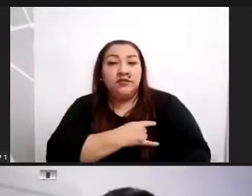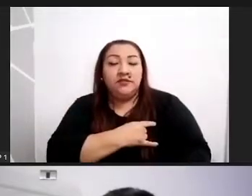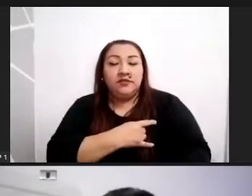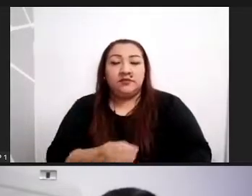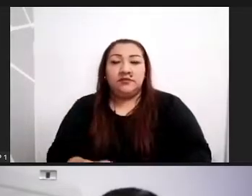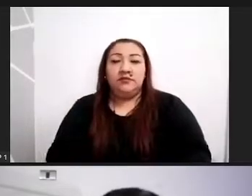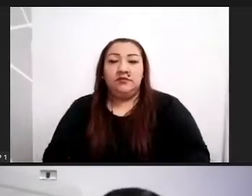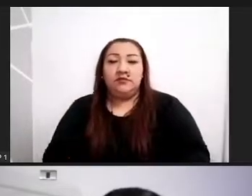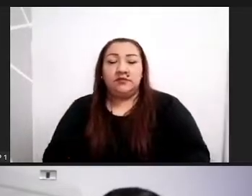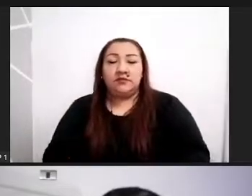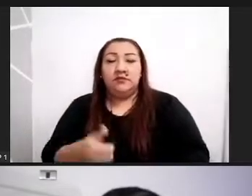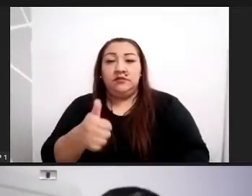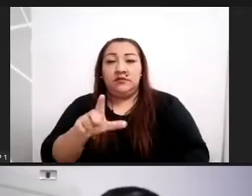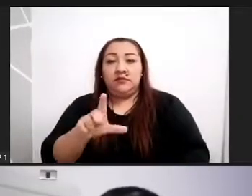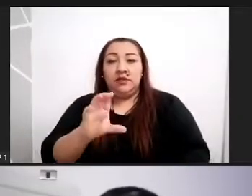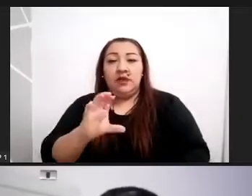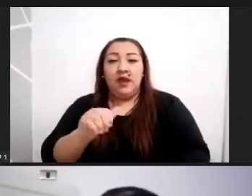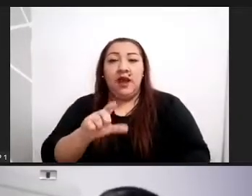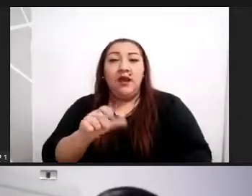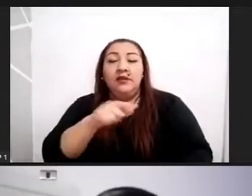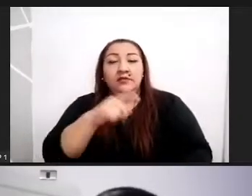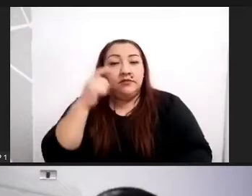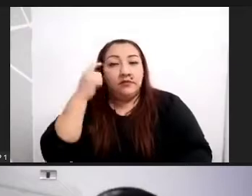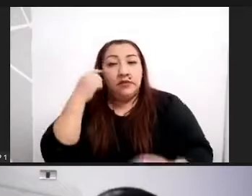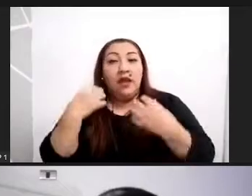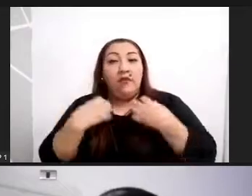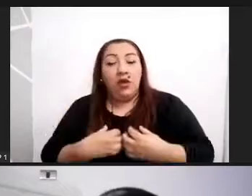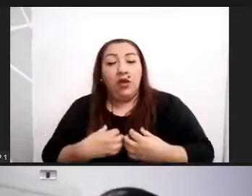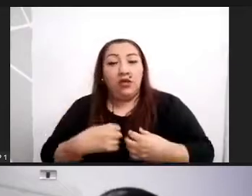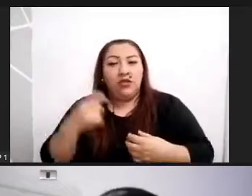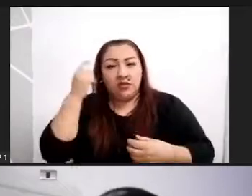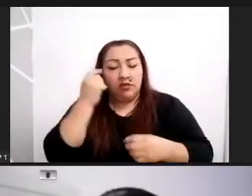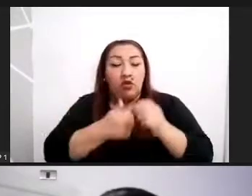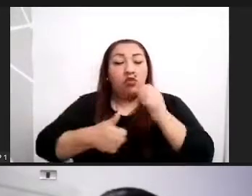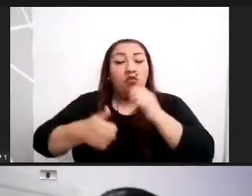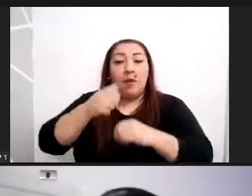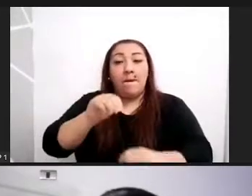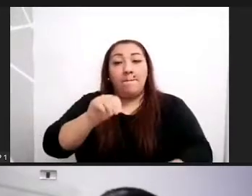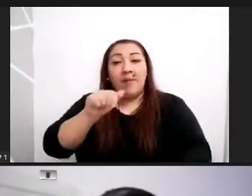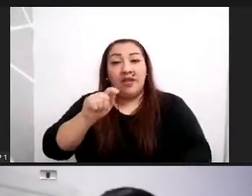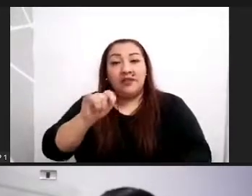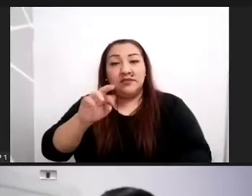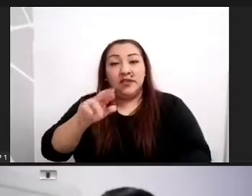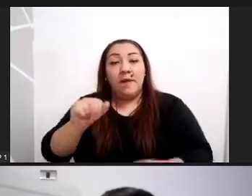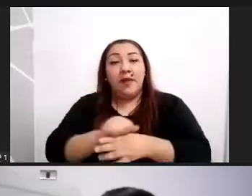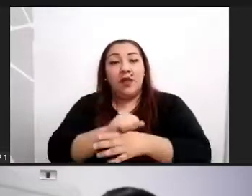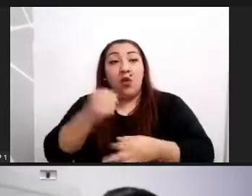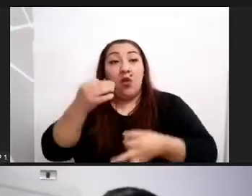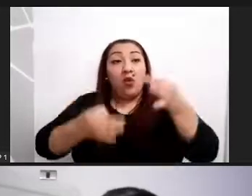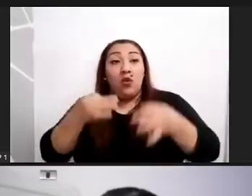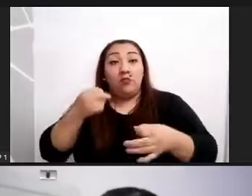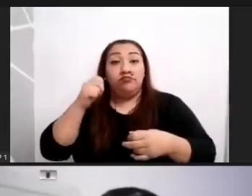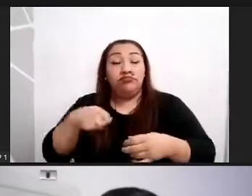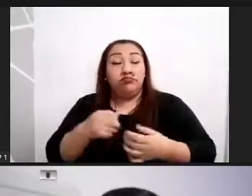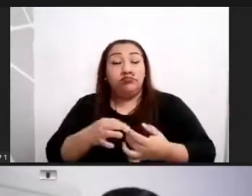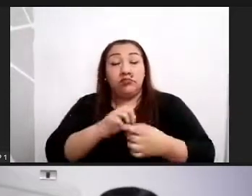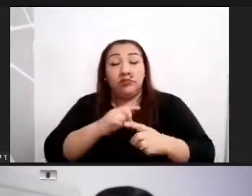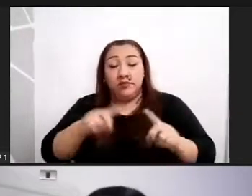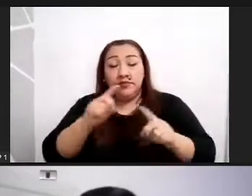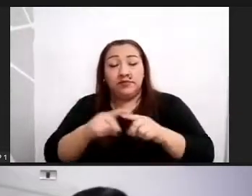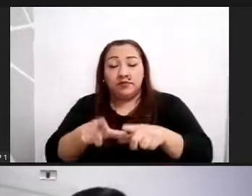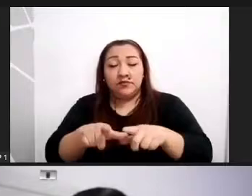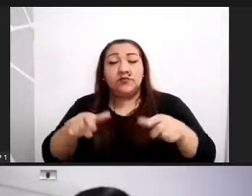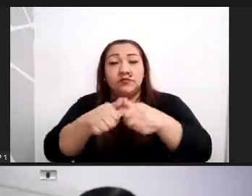de Alcalá. Doctor en Derecho y máster en Prácticas Jurídicas y Procedimiento, especializado en áreas como el